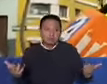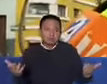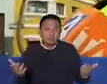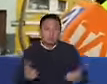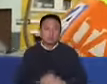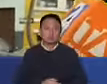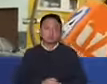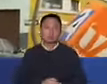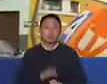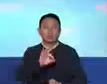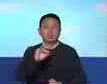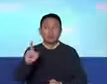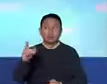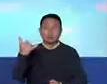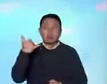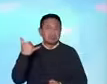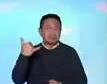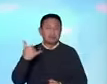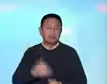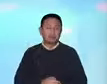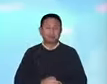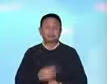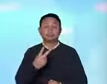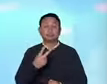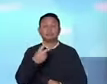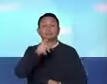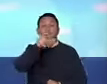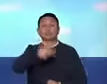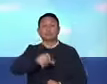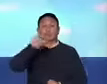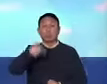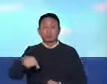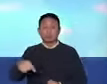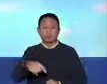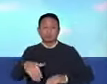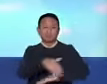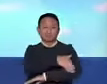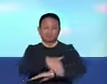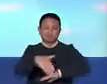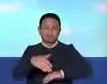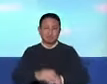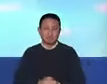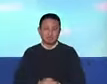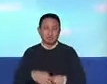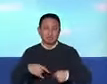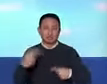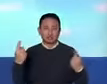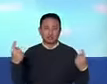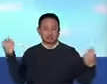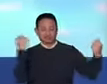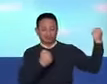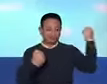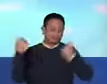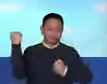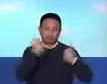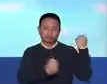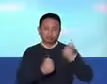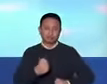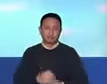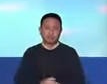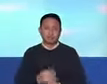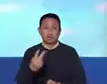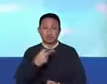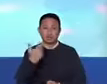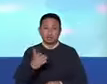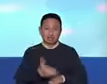EQ911. Nadie llamó. Se trataría de dos personas en situación de calle que se enfrentaron a cuchillo. Según la policía, se tenían